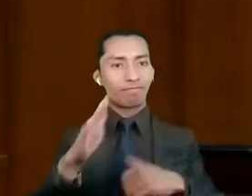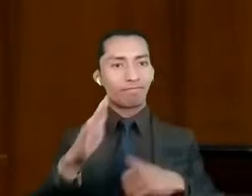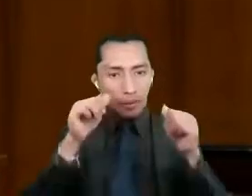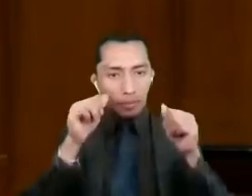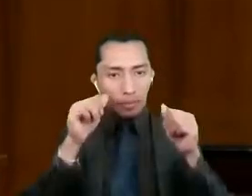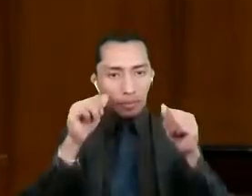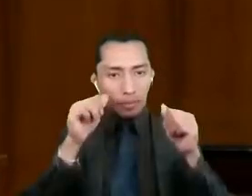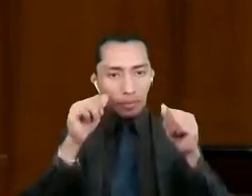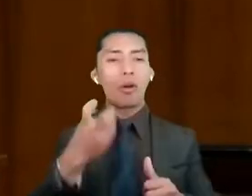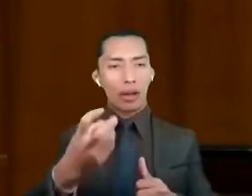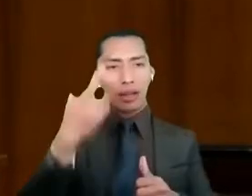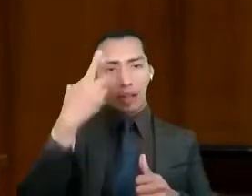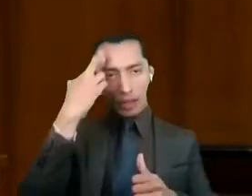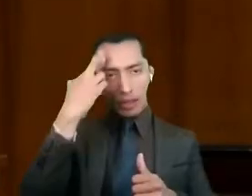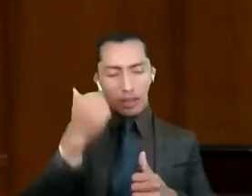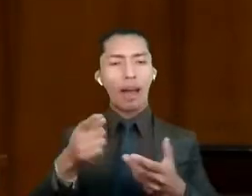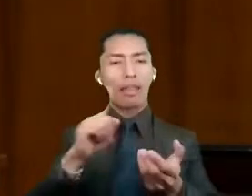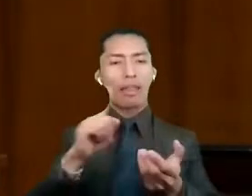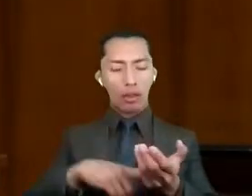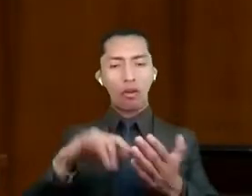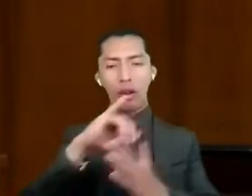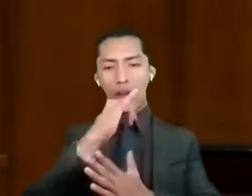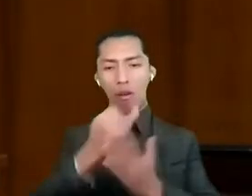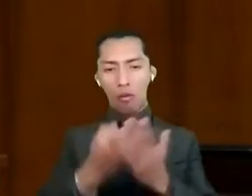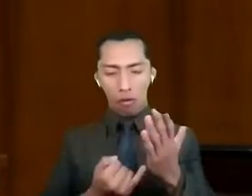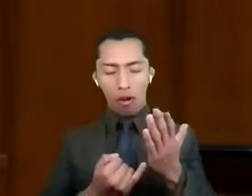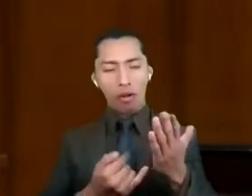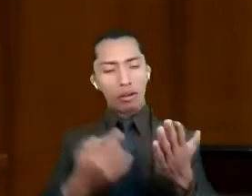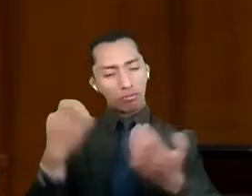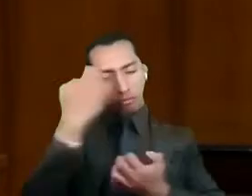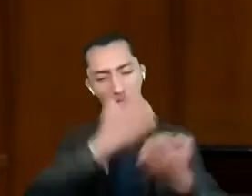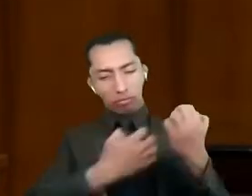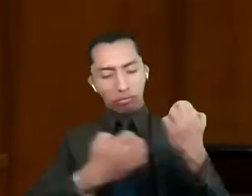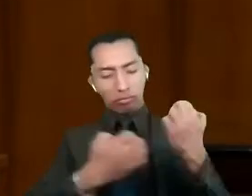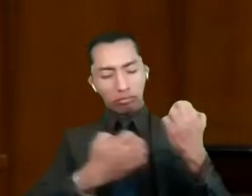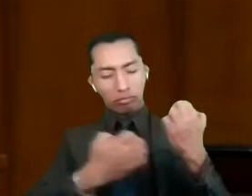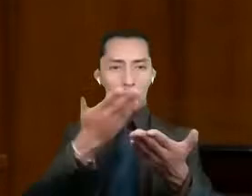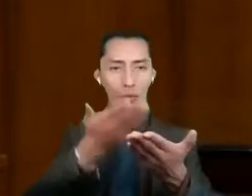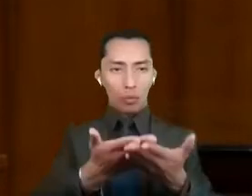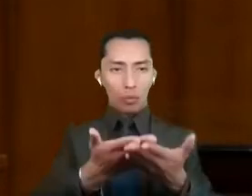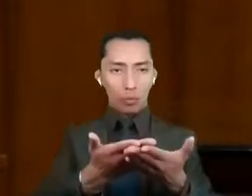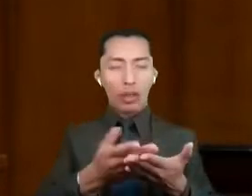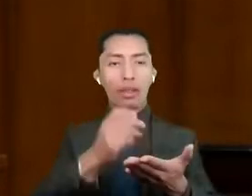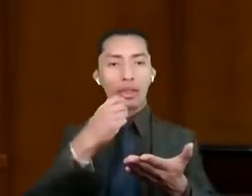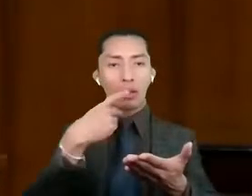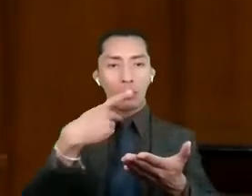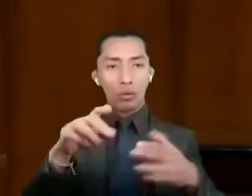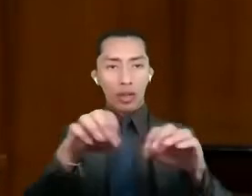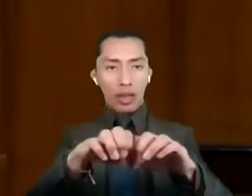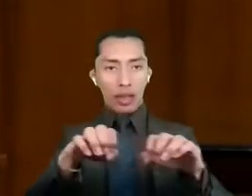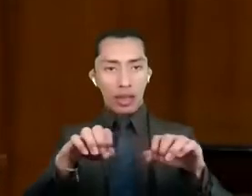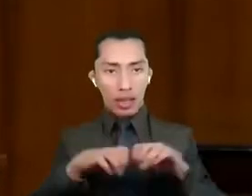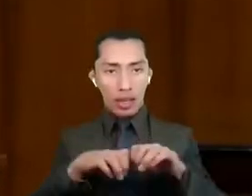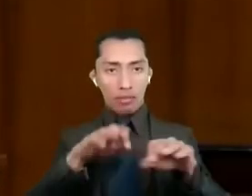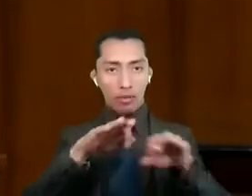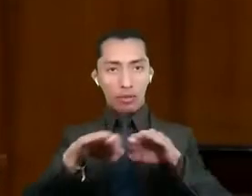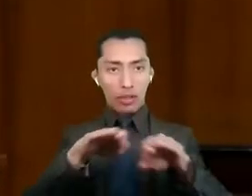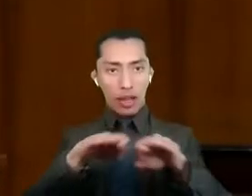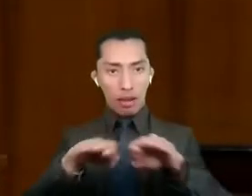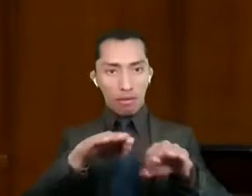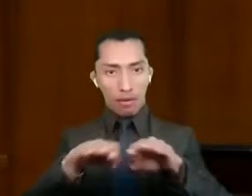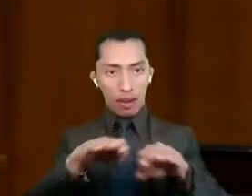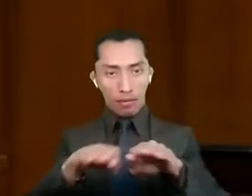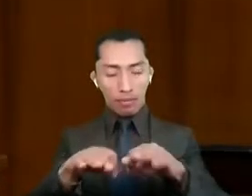este análisis del informe presentamos ante usted y su equipo de trabajo y de